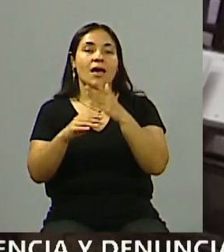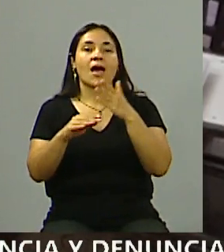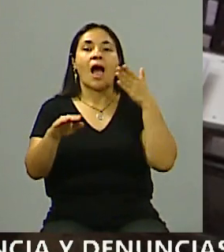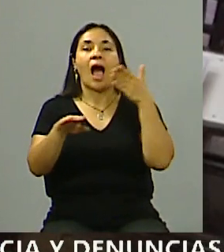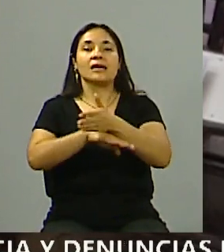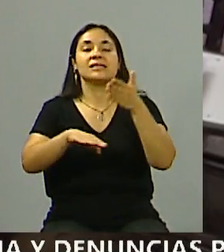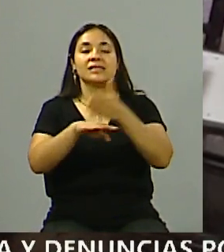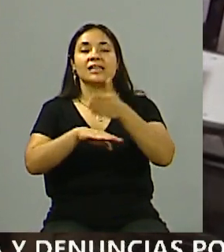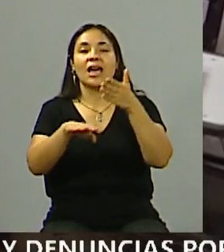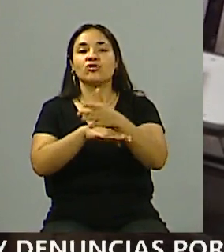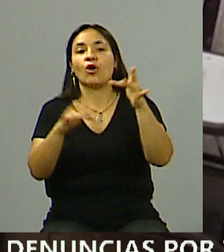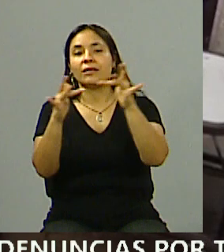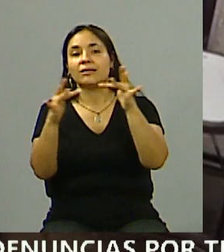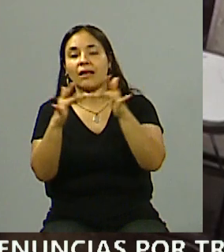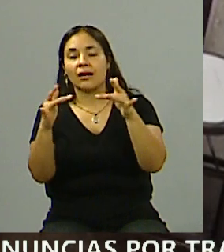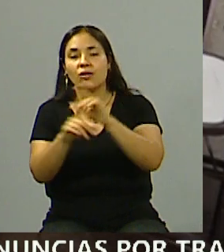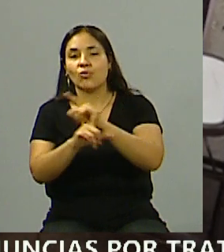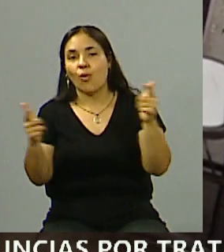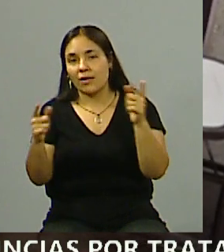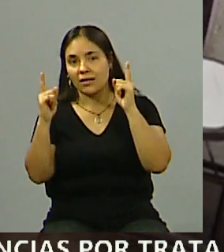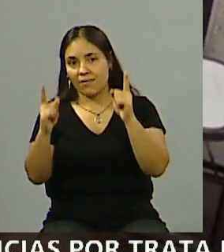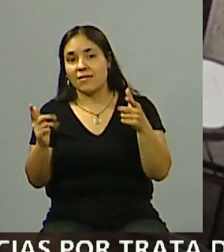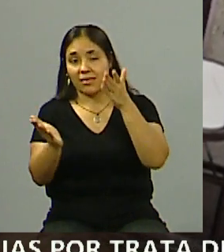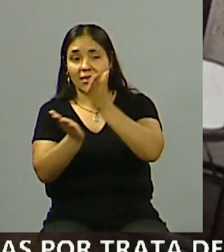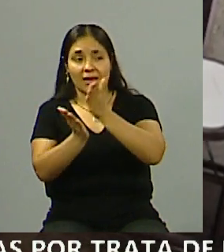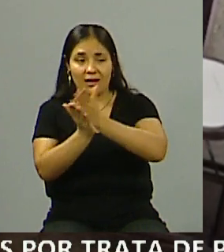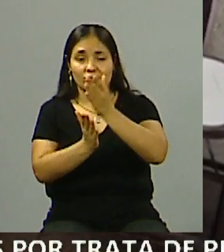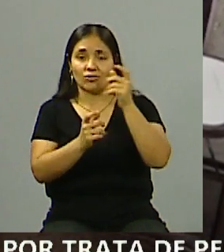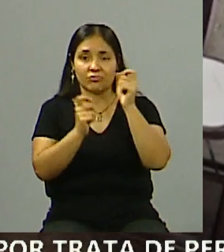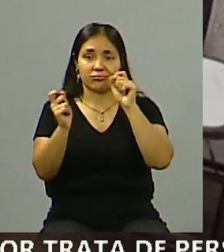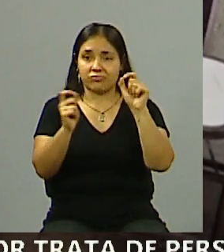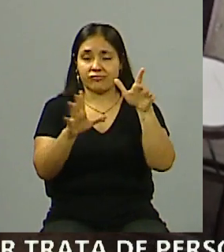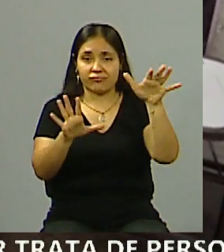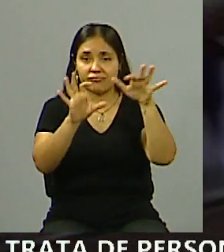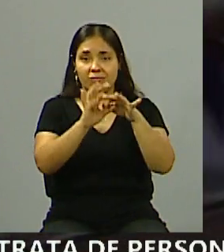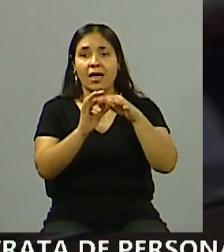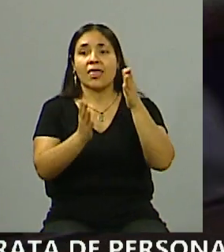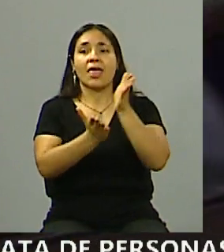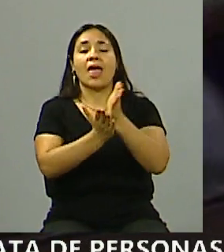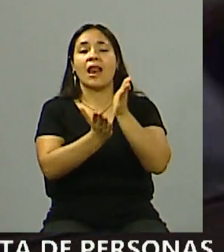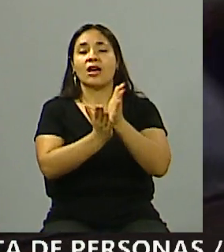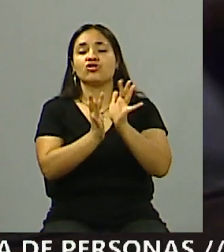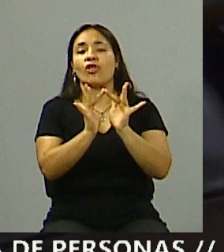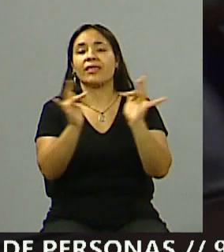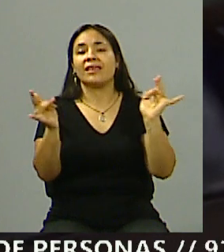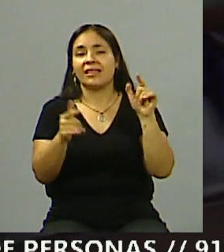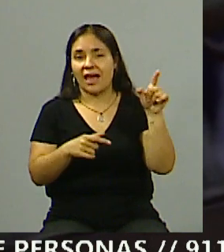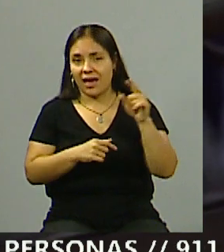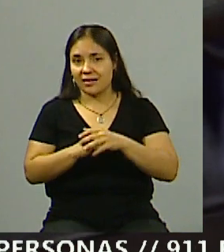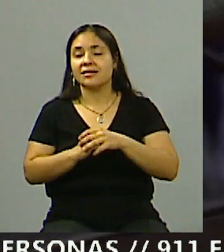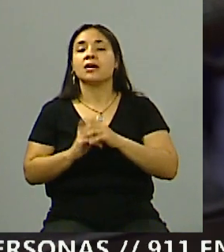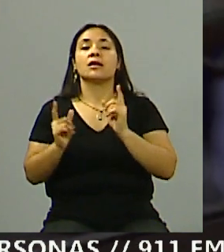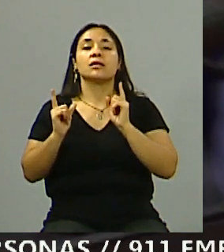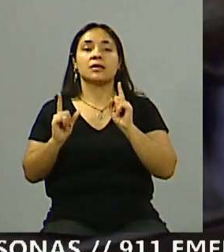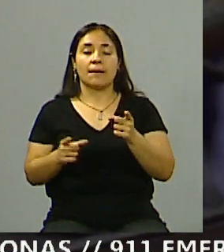a la conectividad, que es este otro derecho que tiene que ver con los derechos digitales. También hubo una caída